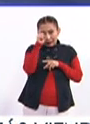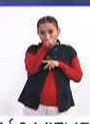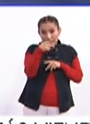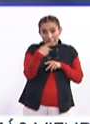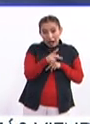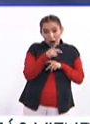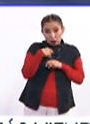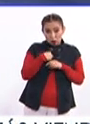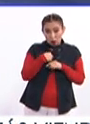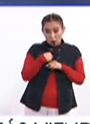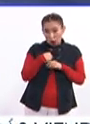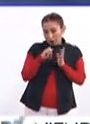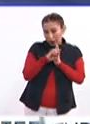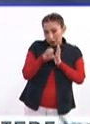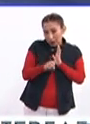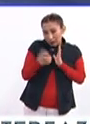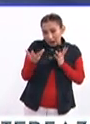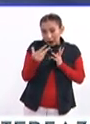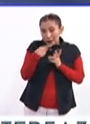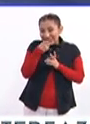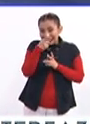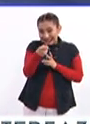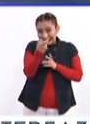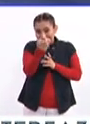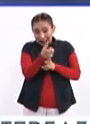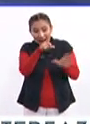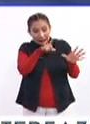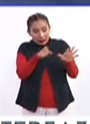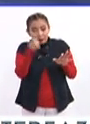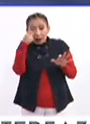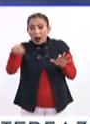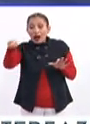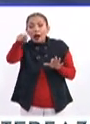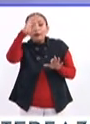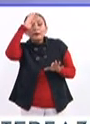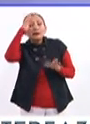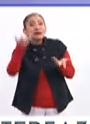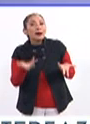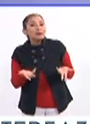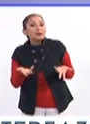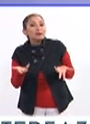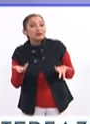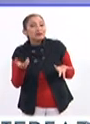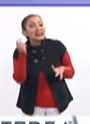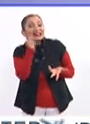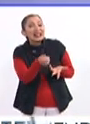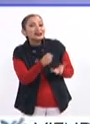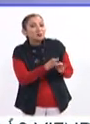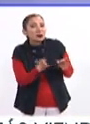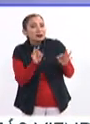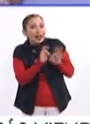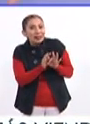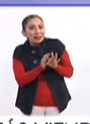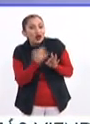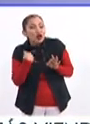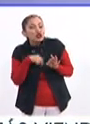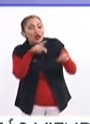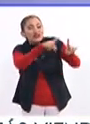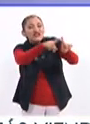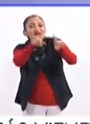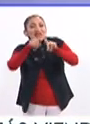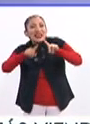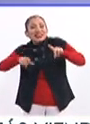pero yo lo que hago es comentar esto para provocar una reflexión de lo que significa nuestra